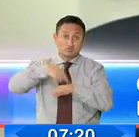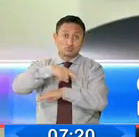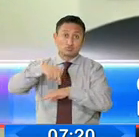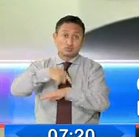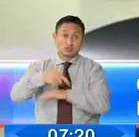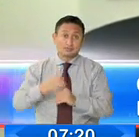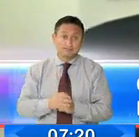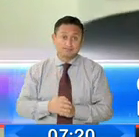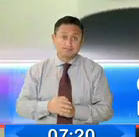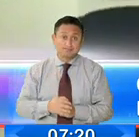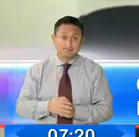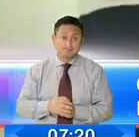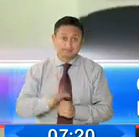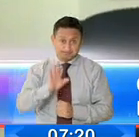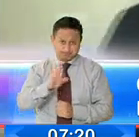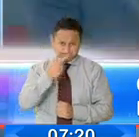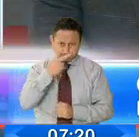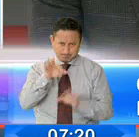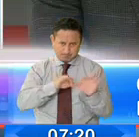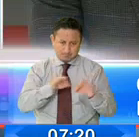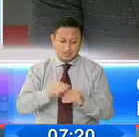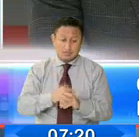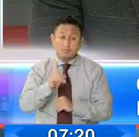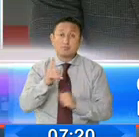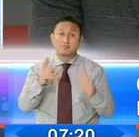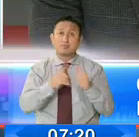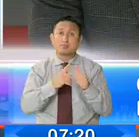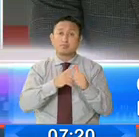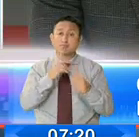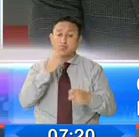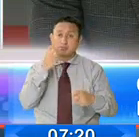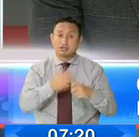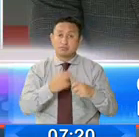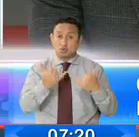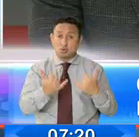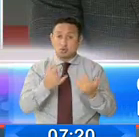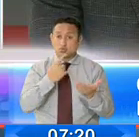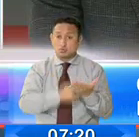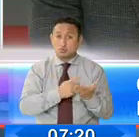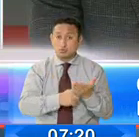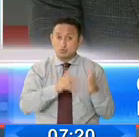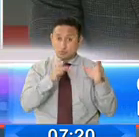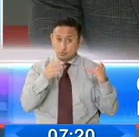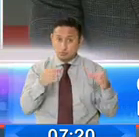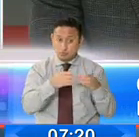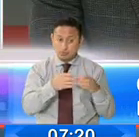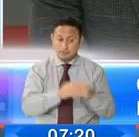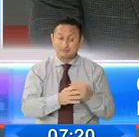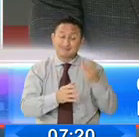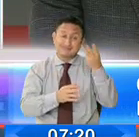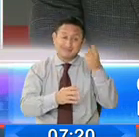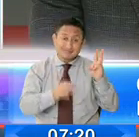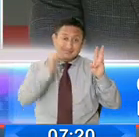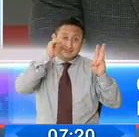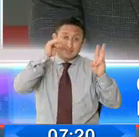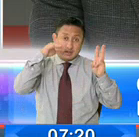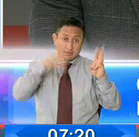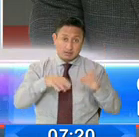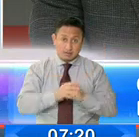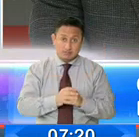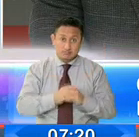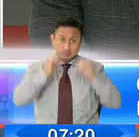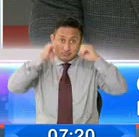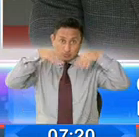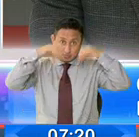Fíjese que en el caso específico que estamos tratando, El 16 de septiembre presentó